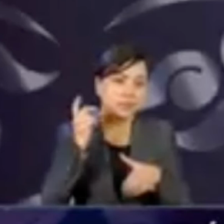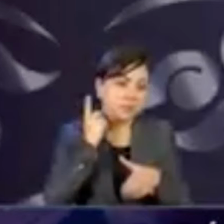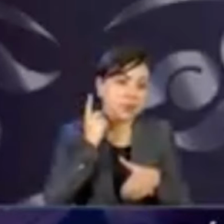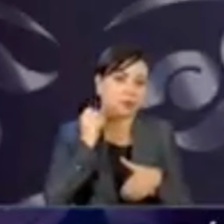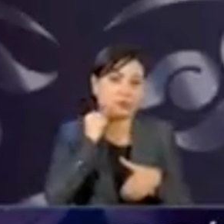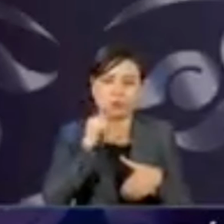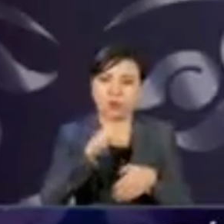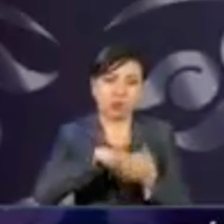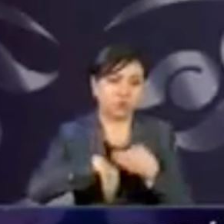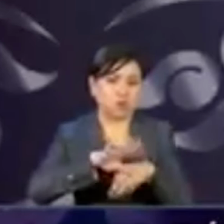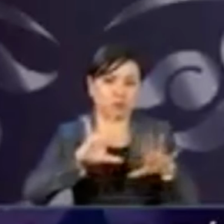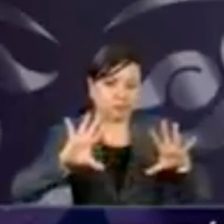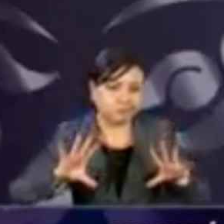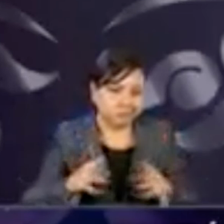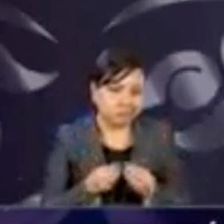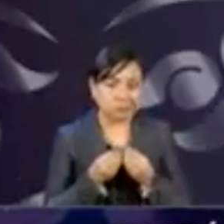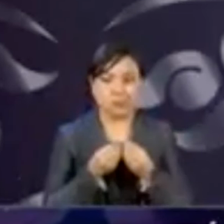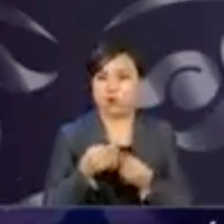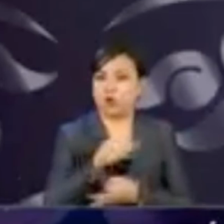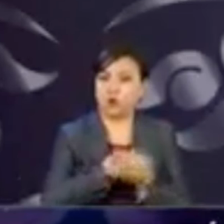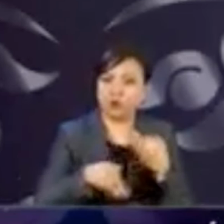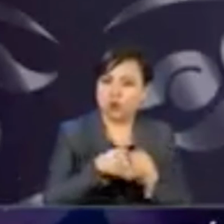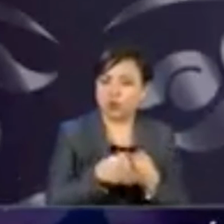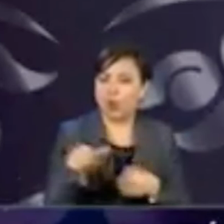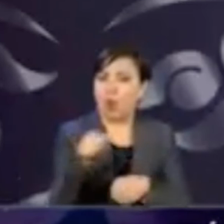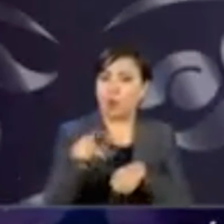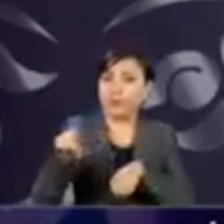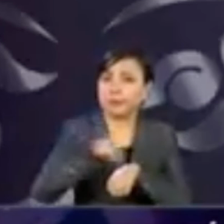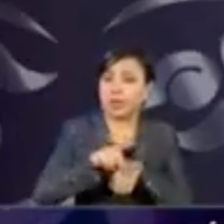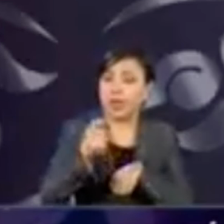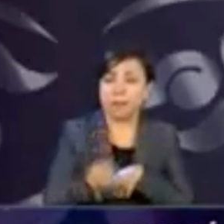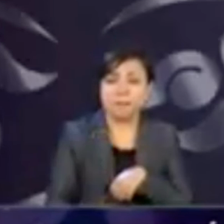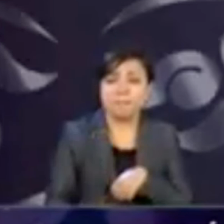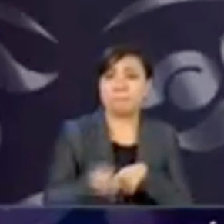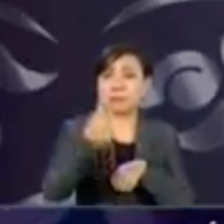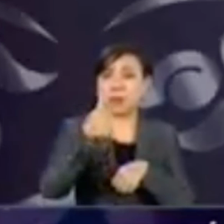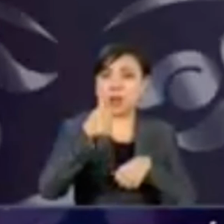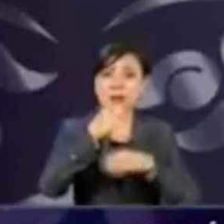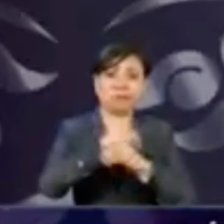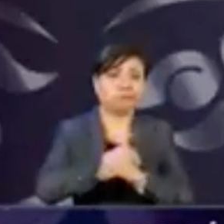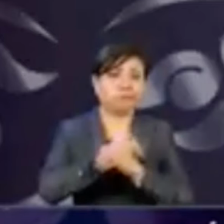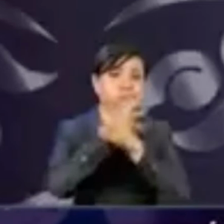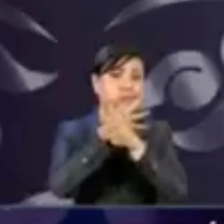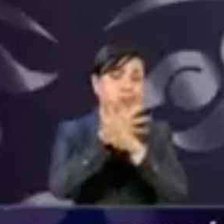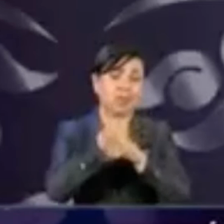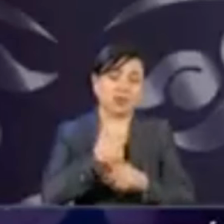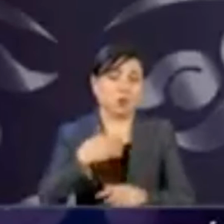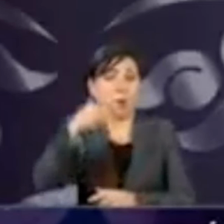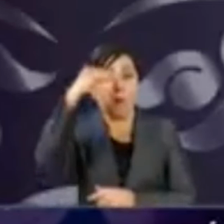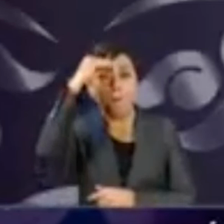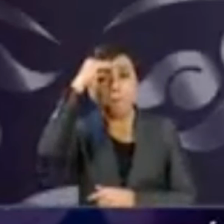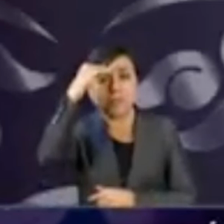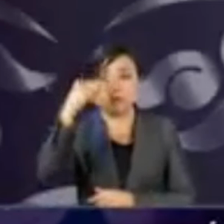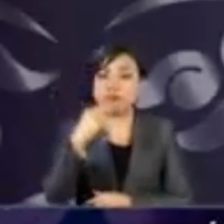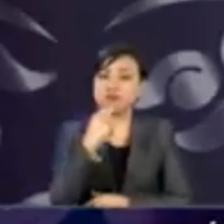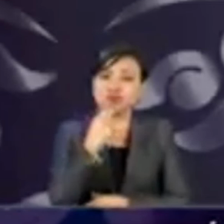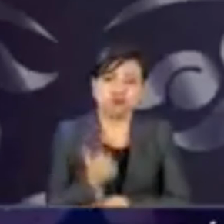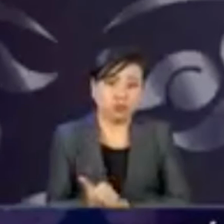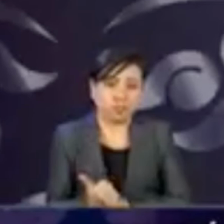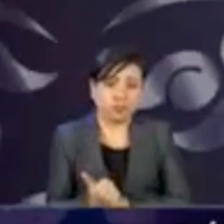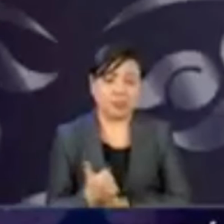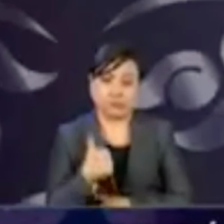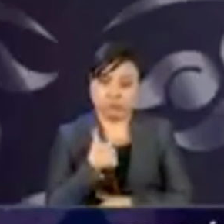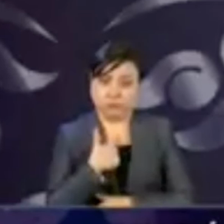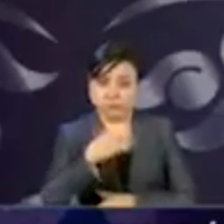pasar a la historia por ser una asociación inútil porque lo digo porque habiendo las